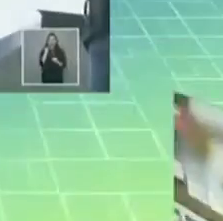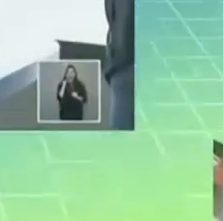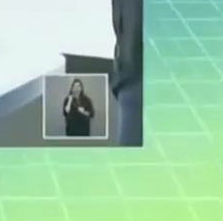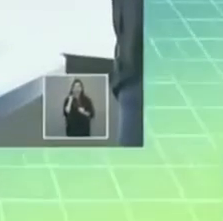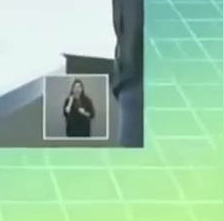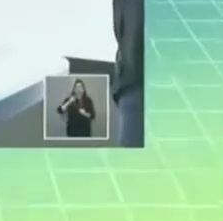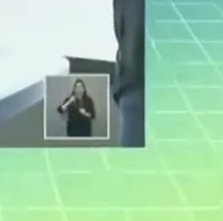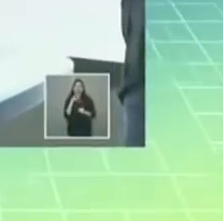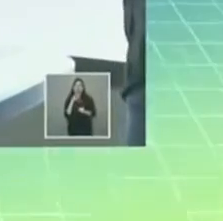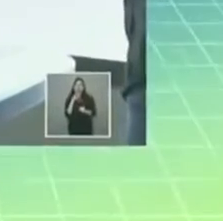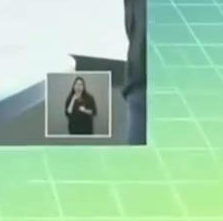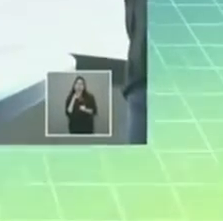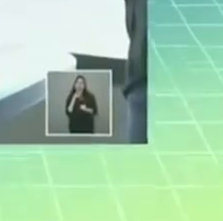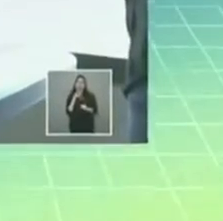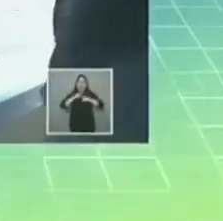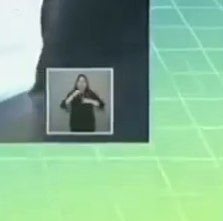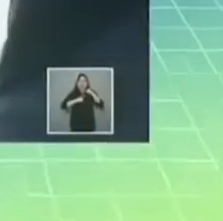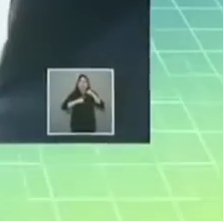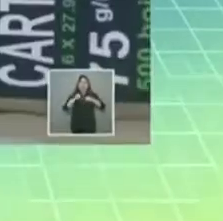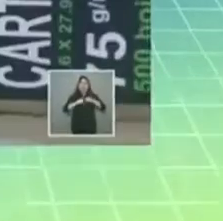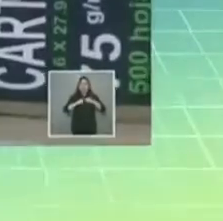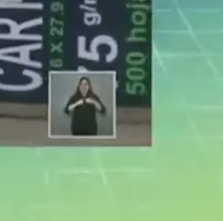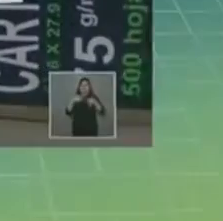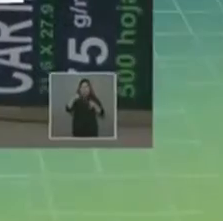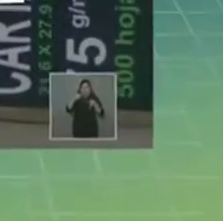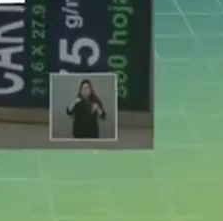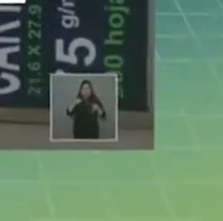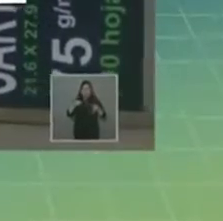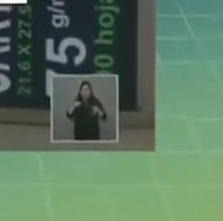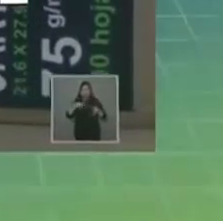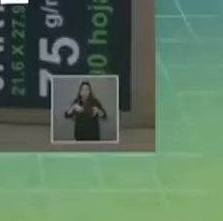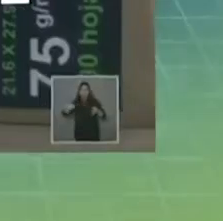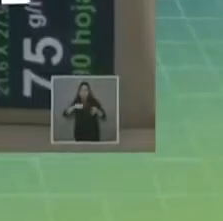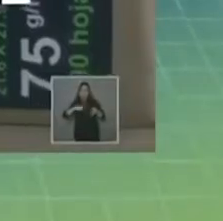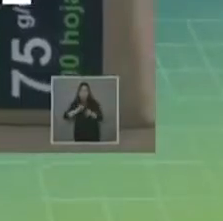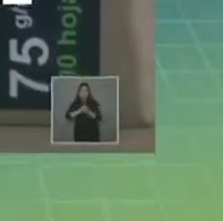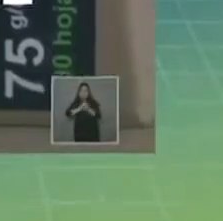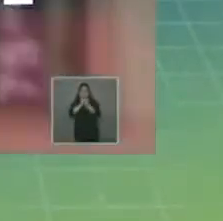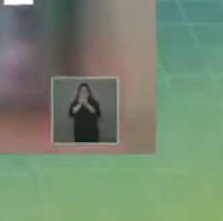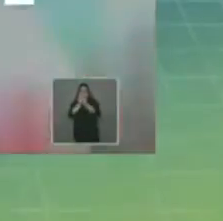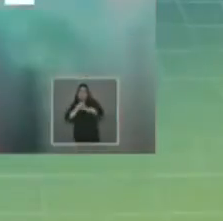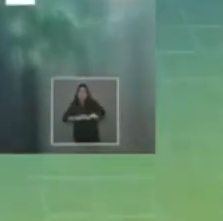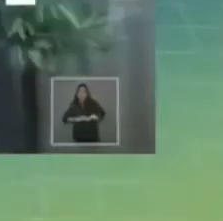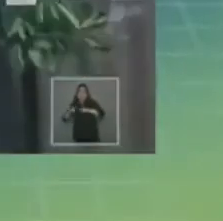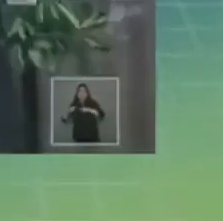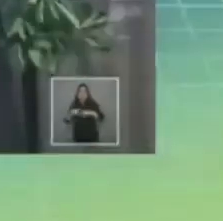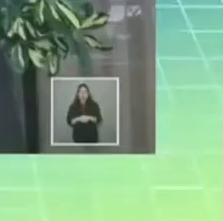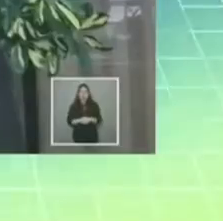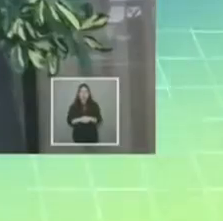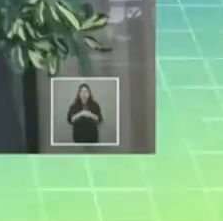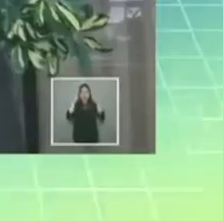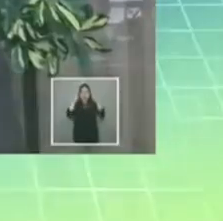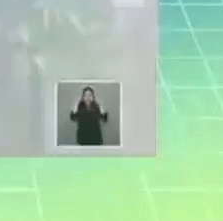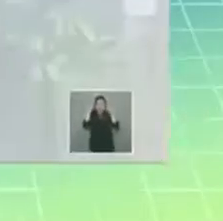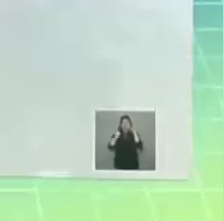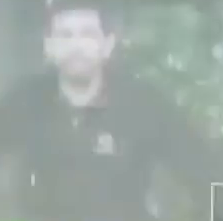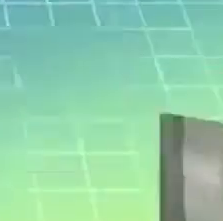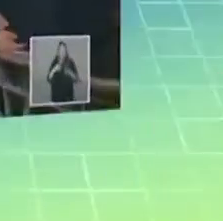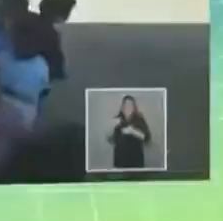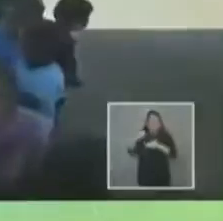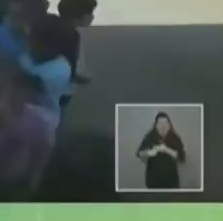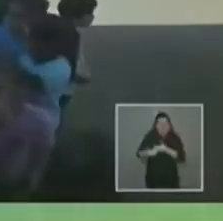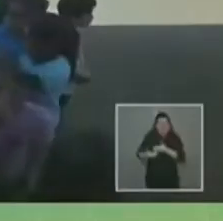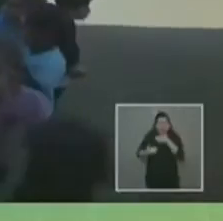tema del packaging. Por ejemplo, las bandejas donde vienen los pollos, estamos desarrollando una bandeja que echa en papel y con otros materiales